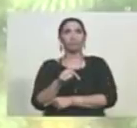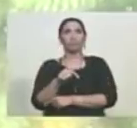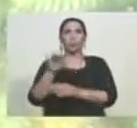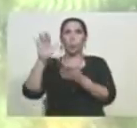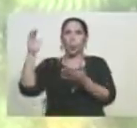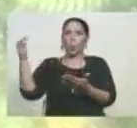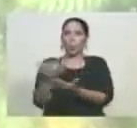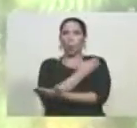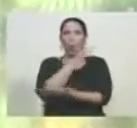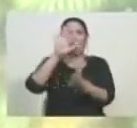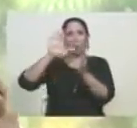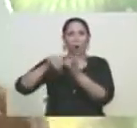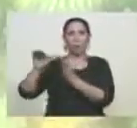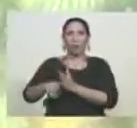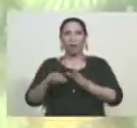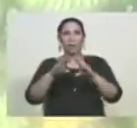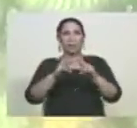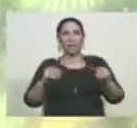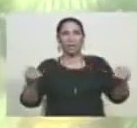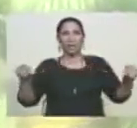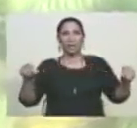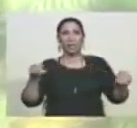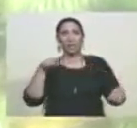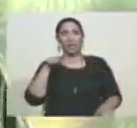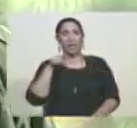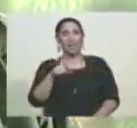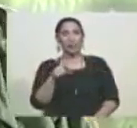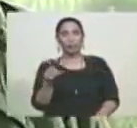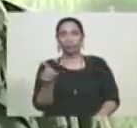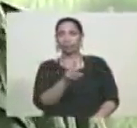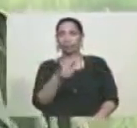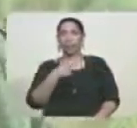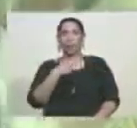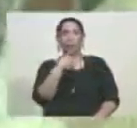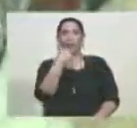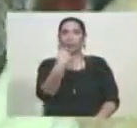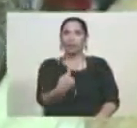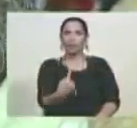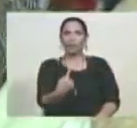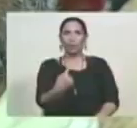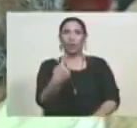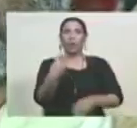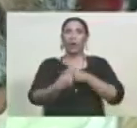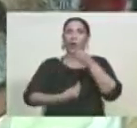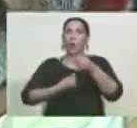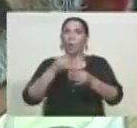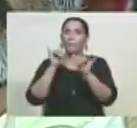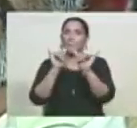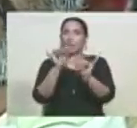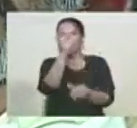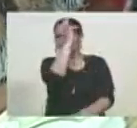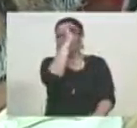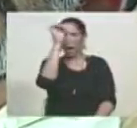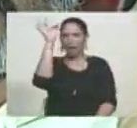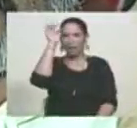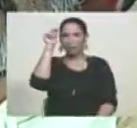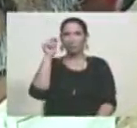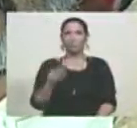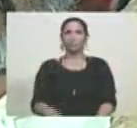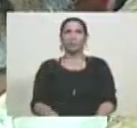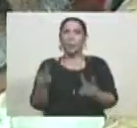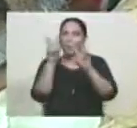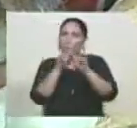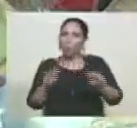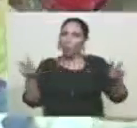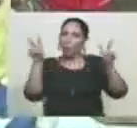corrupción, desalojo y despojo de la tierra. Esto yo no lo digo. Esto lo está diciendo hasta el mismo Taré, cuando viene